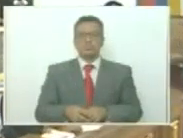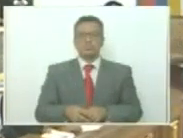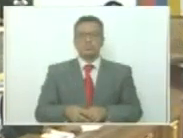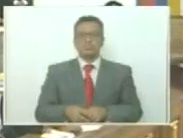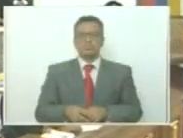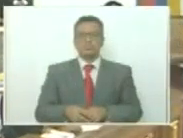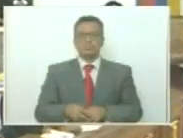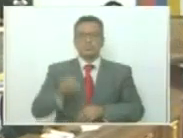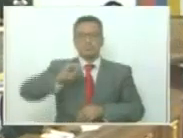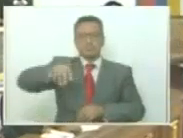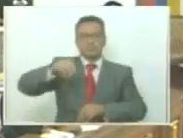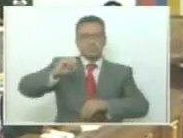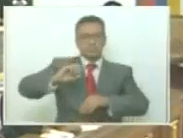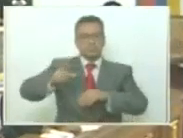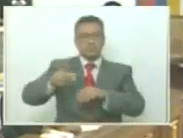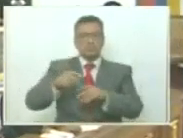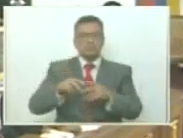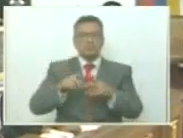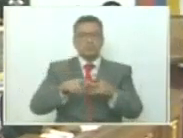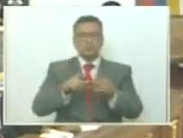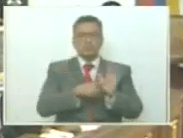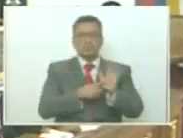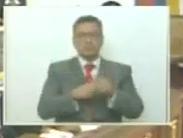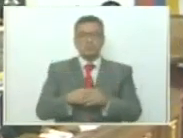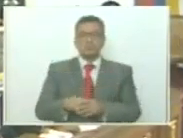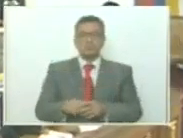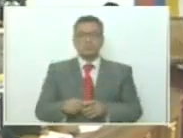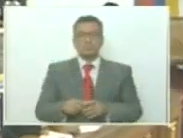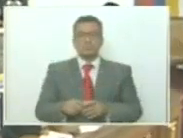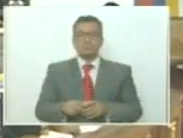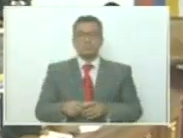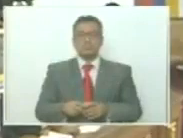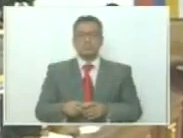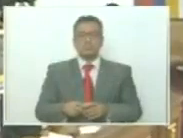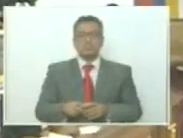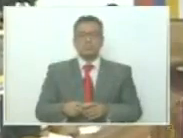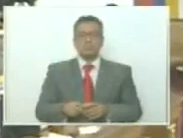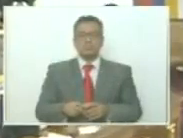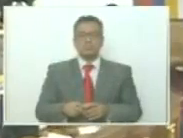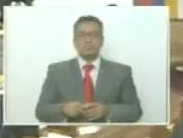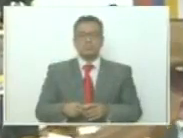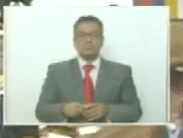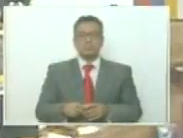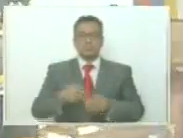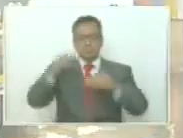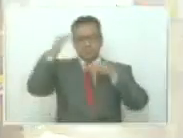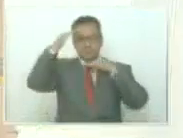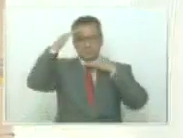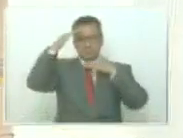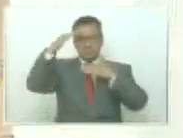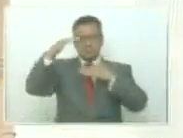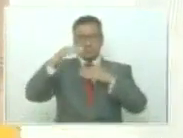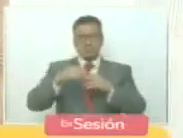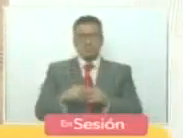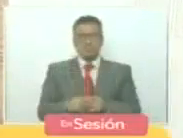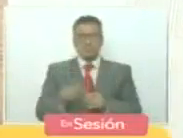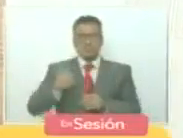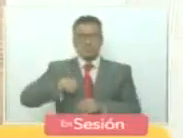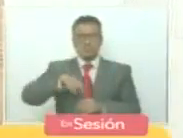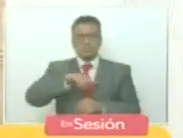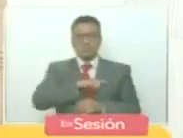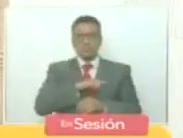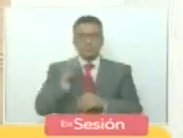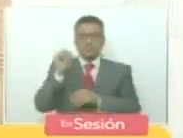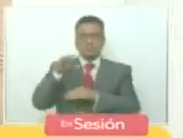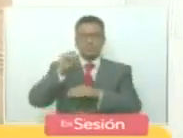Sarmiento al ciudadano Jorge Hidalgo Valero Briceño. Tapabocas, presidente. Saludar a nuestra querida